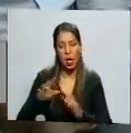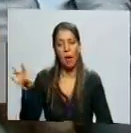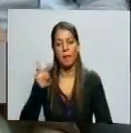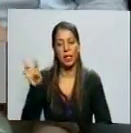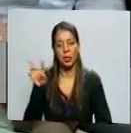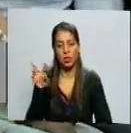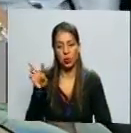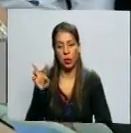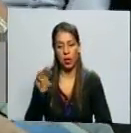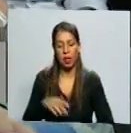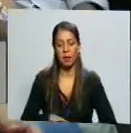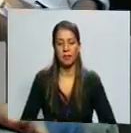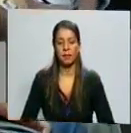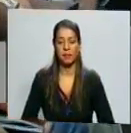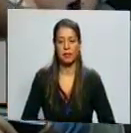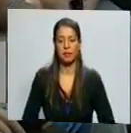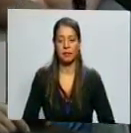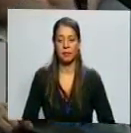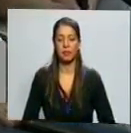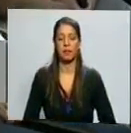nacional.